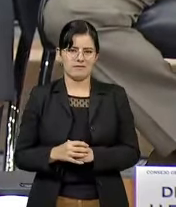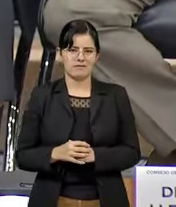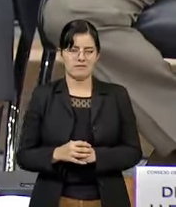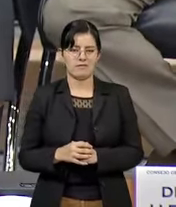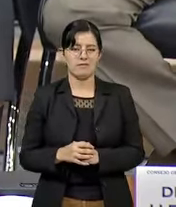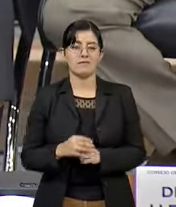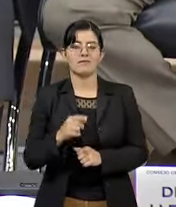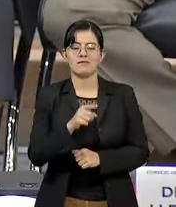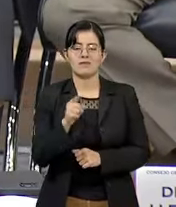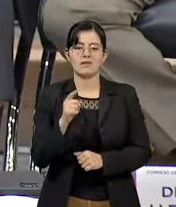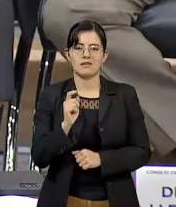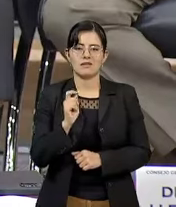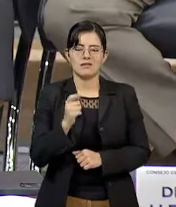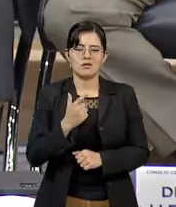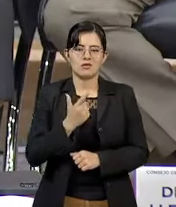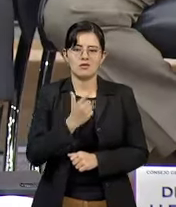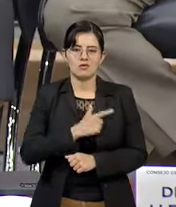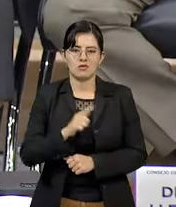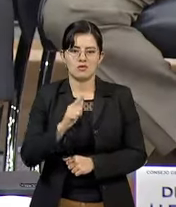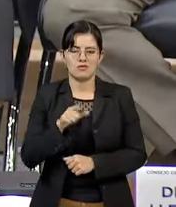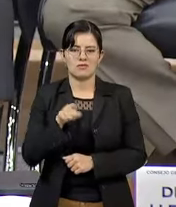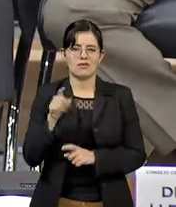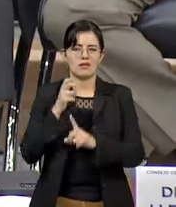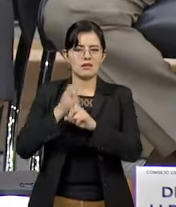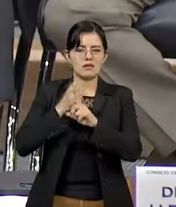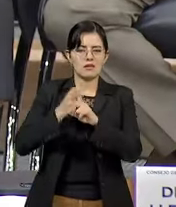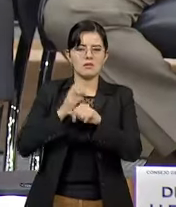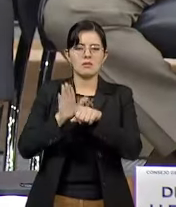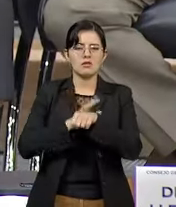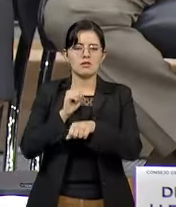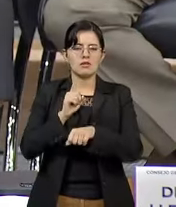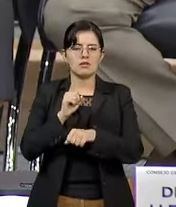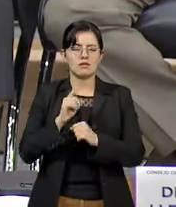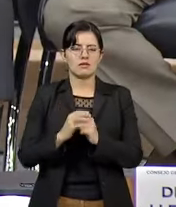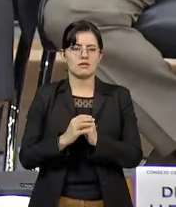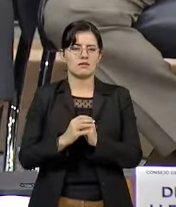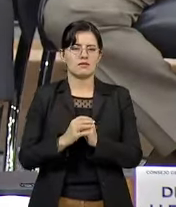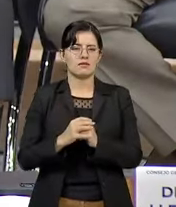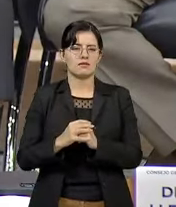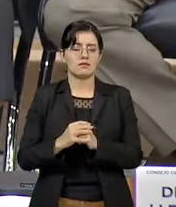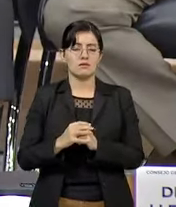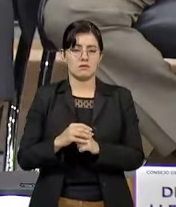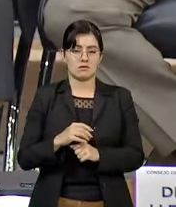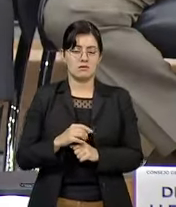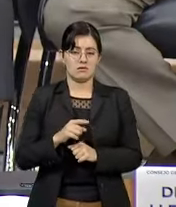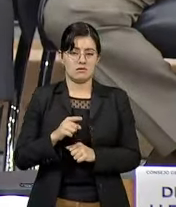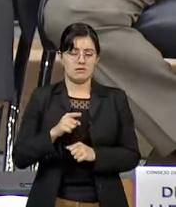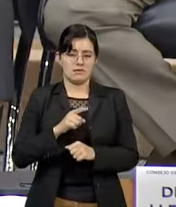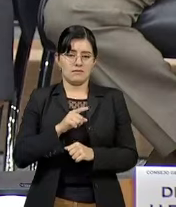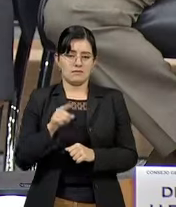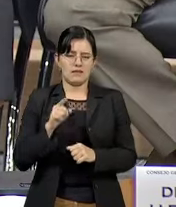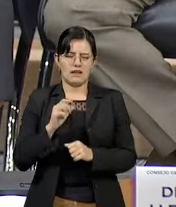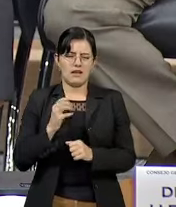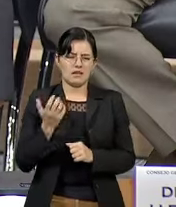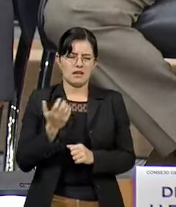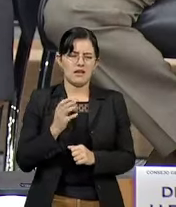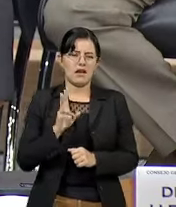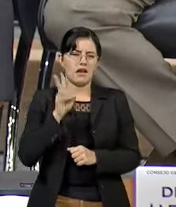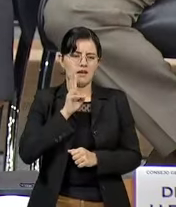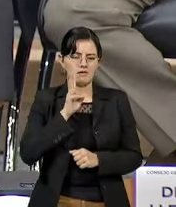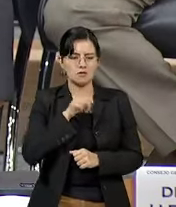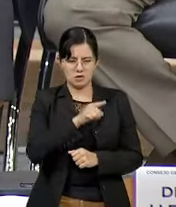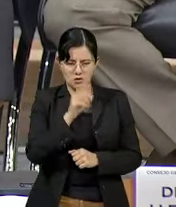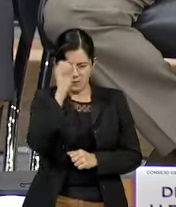no les gustó fue la crítica porque nunca han querido estar dispuestos no tan solo a soportar la